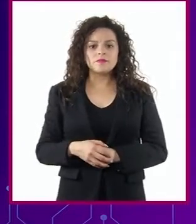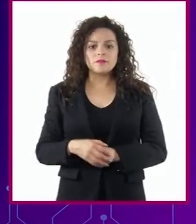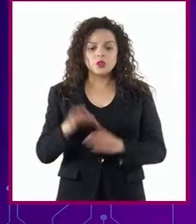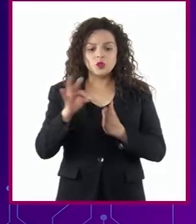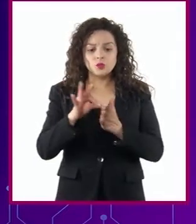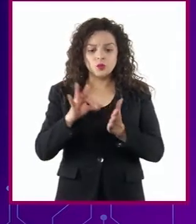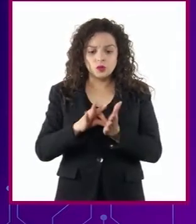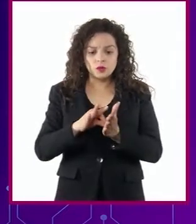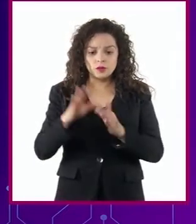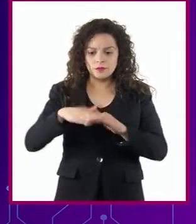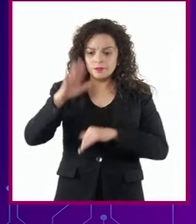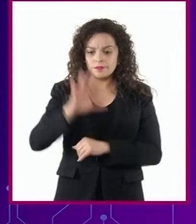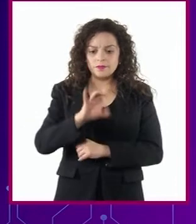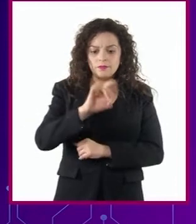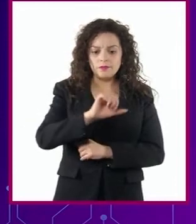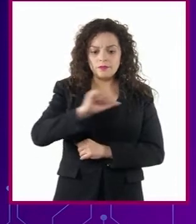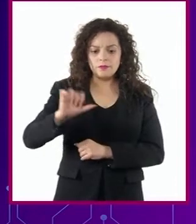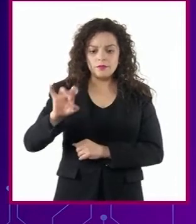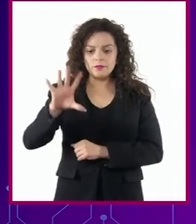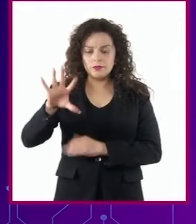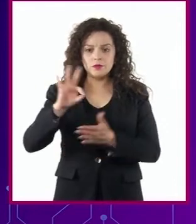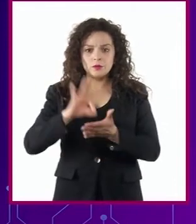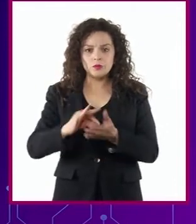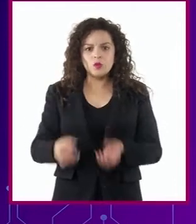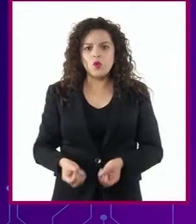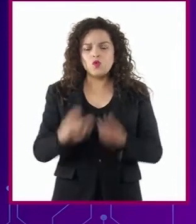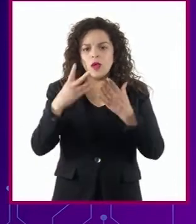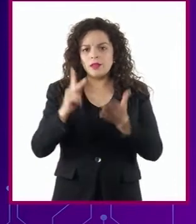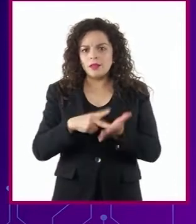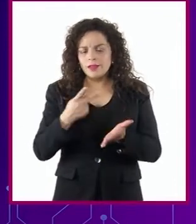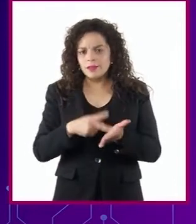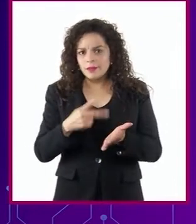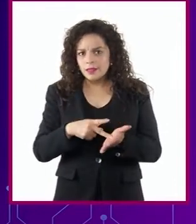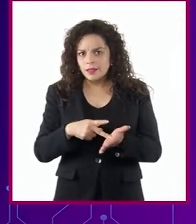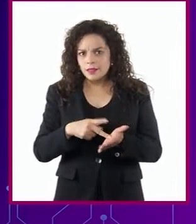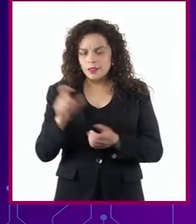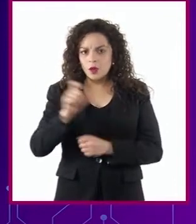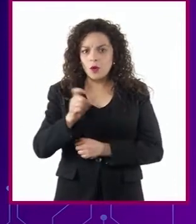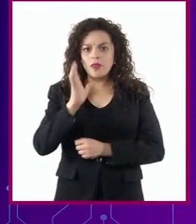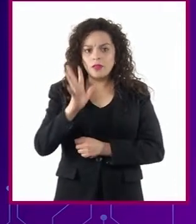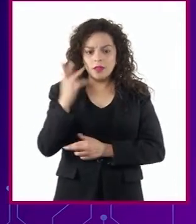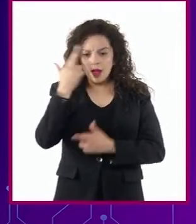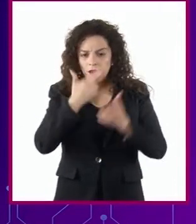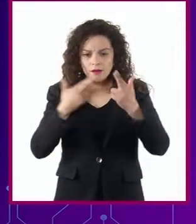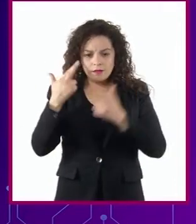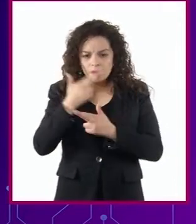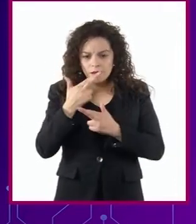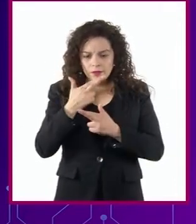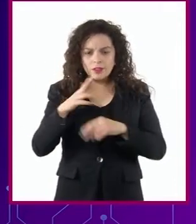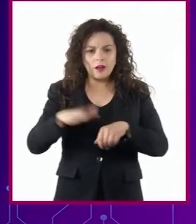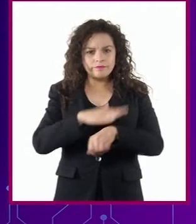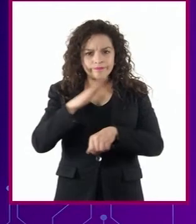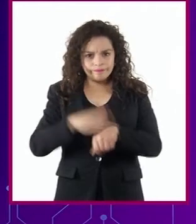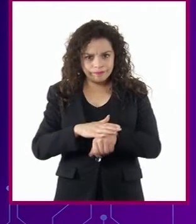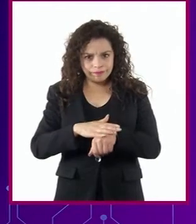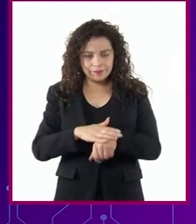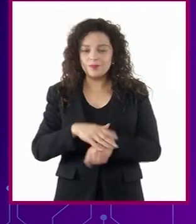a 30 y hasta 35 puntos al realizar el conteo? Tomen un momento para